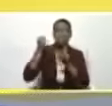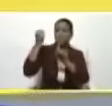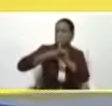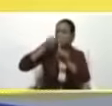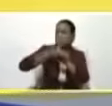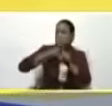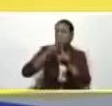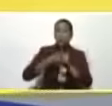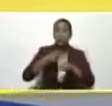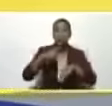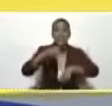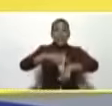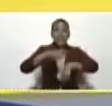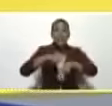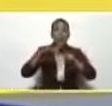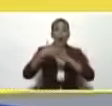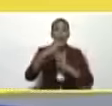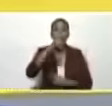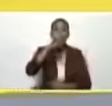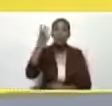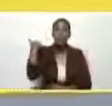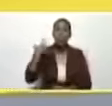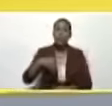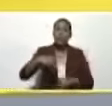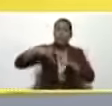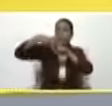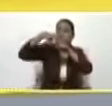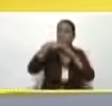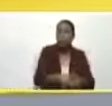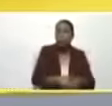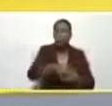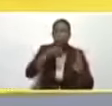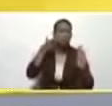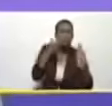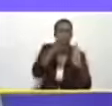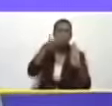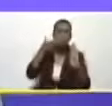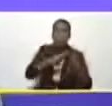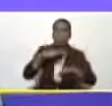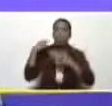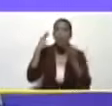pierna en una época dura de represión persecución